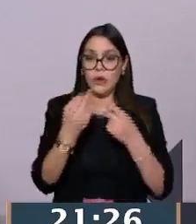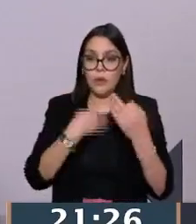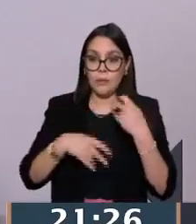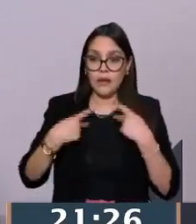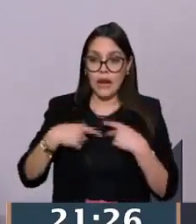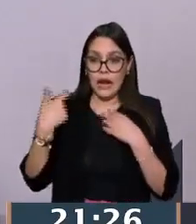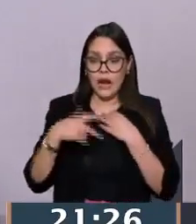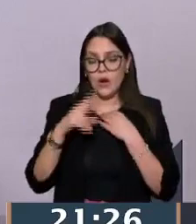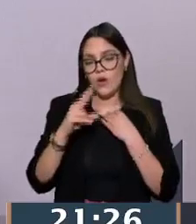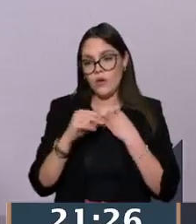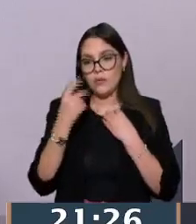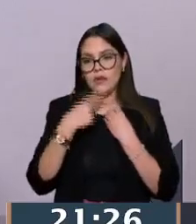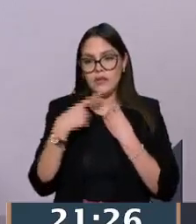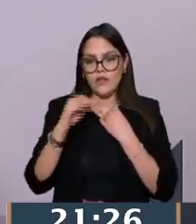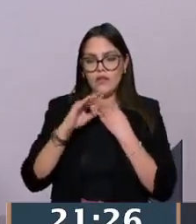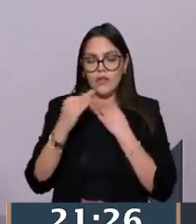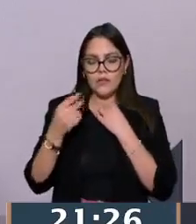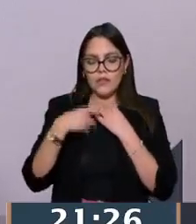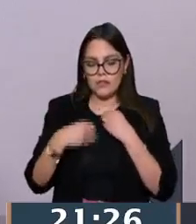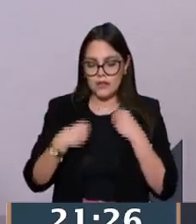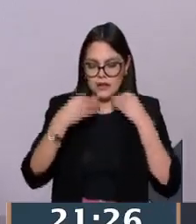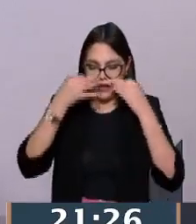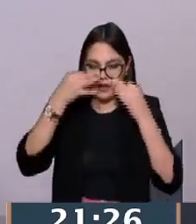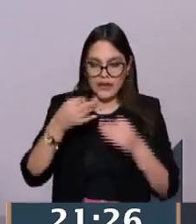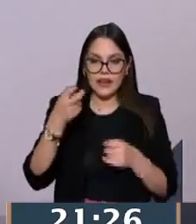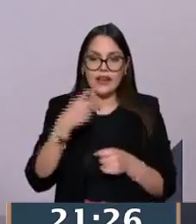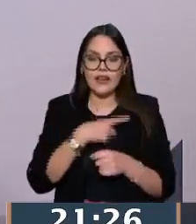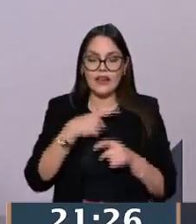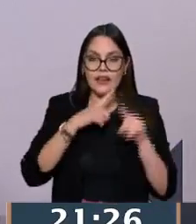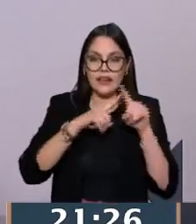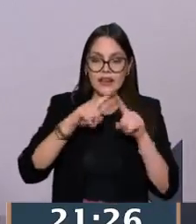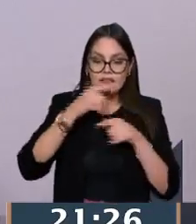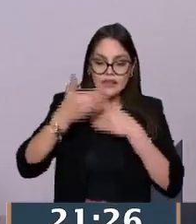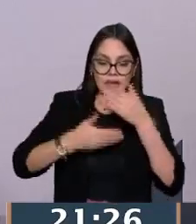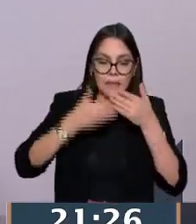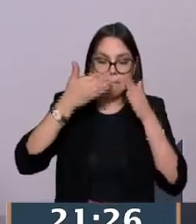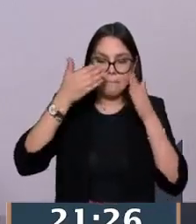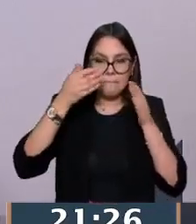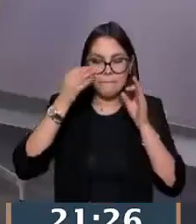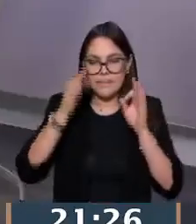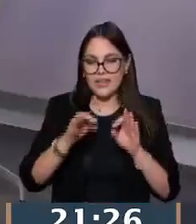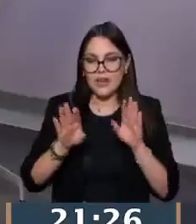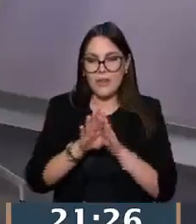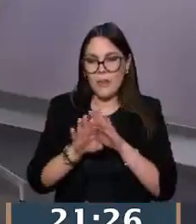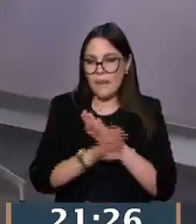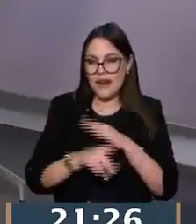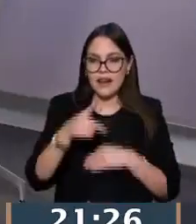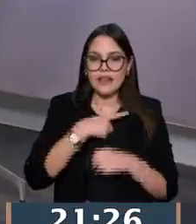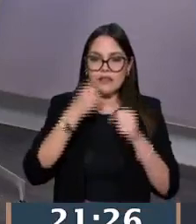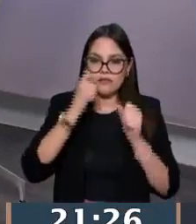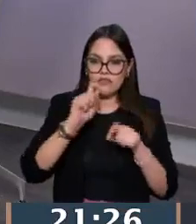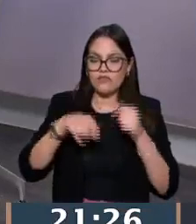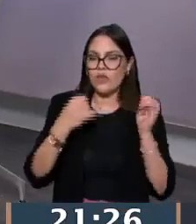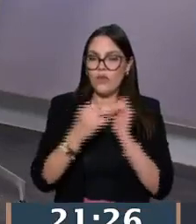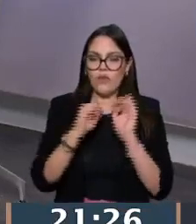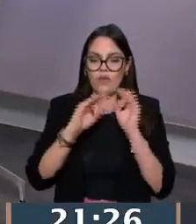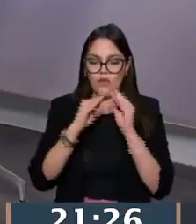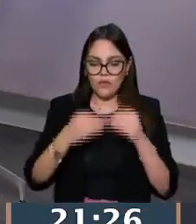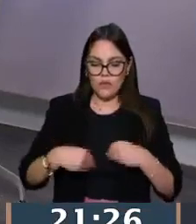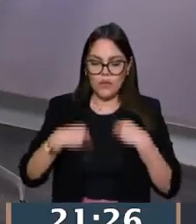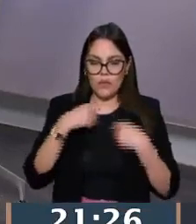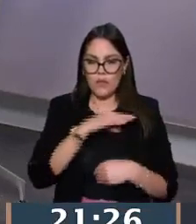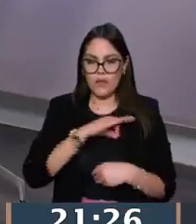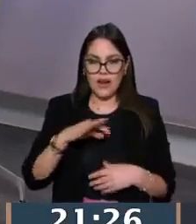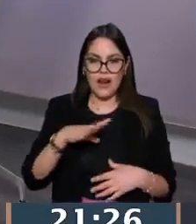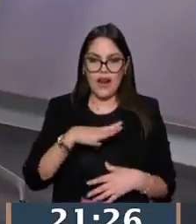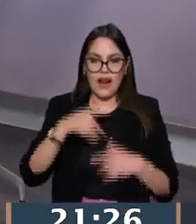pero sí van a alcanzar una forma de vida digna en la que al menos los servicios básicos estén garantizados y una forma de vivir que también sea digna, ¿no? Y